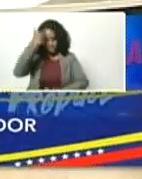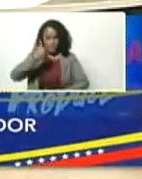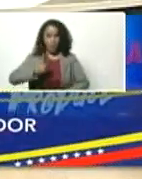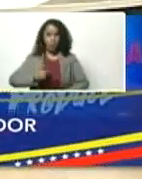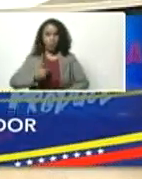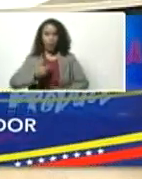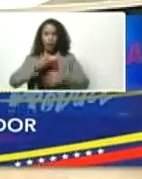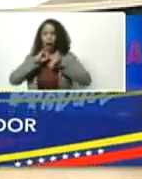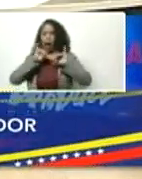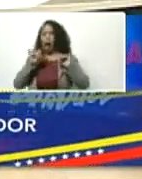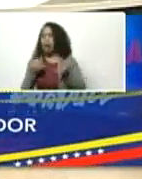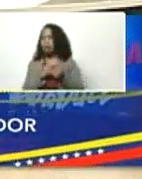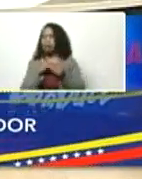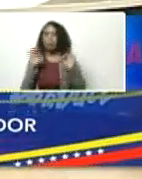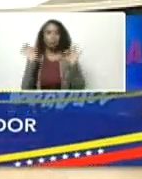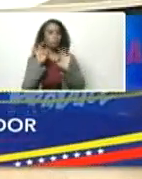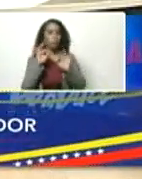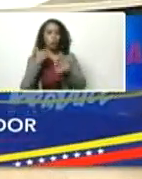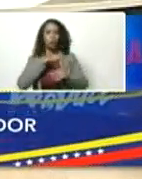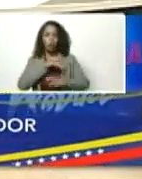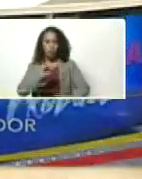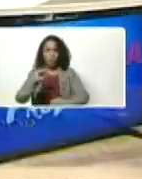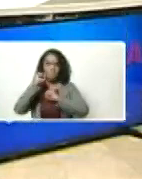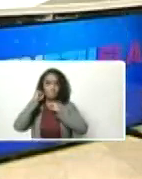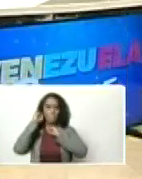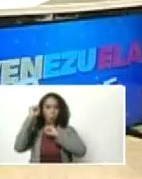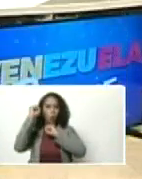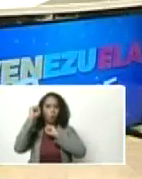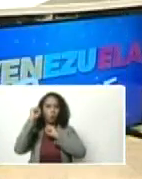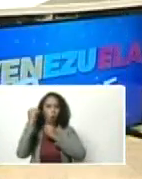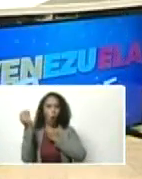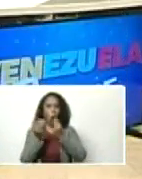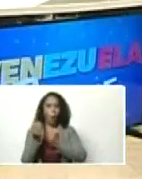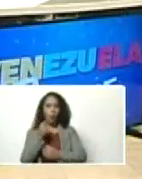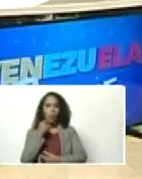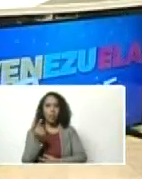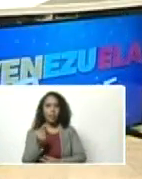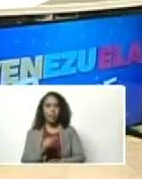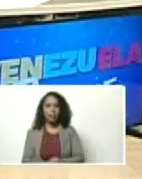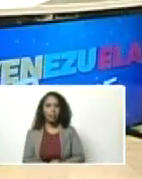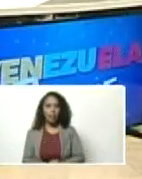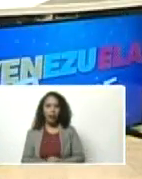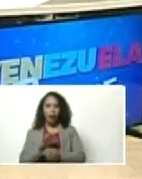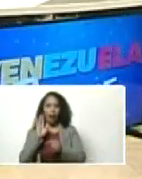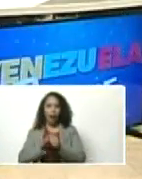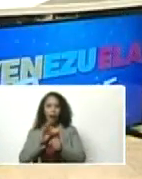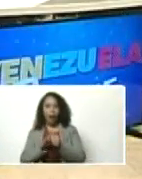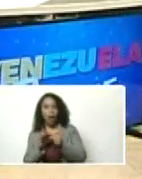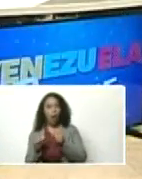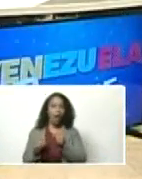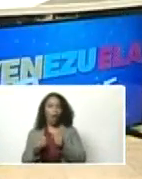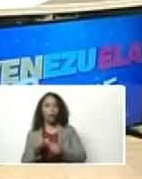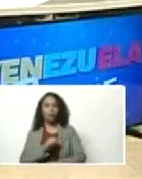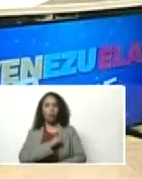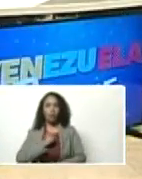incansables, invencibles. Como dice la canción de Super Bigote,